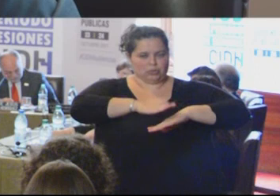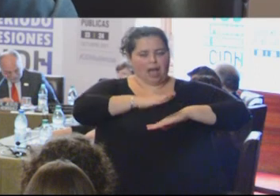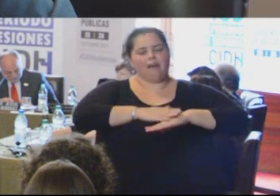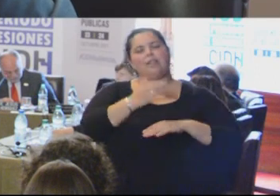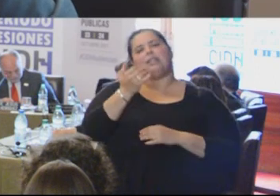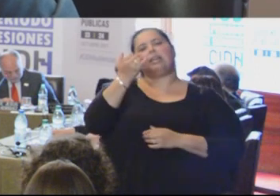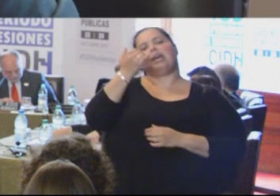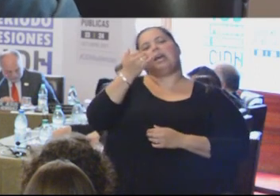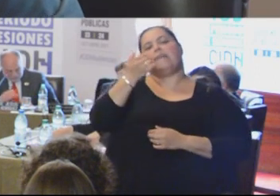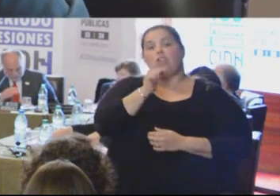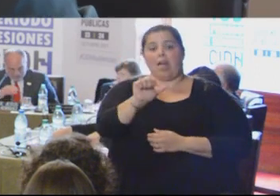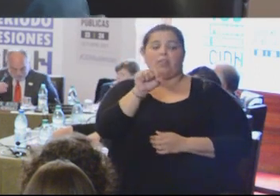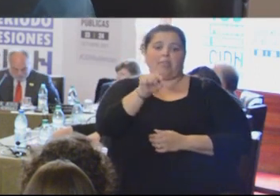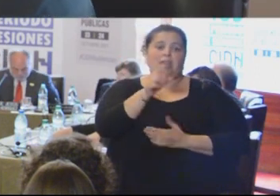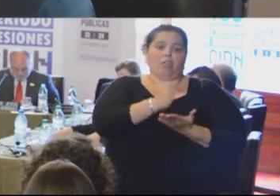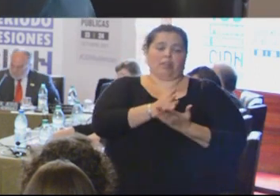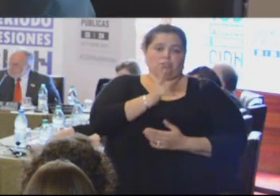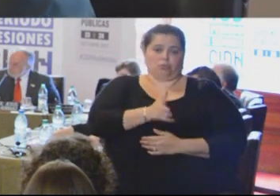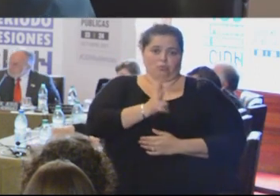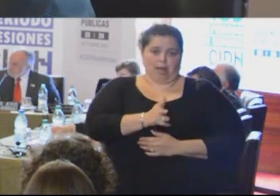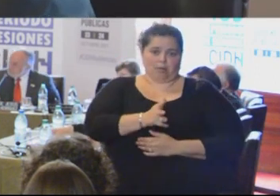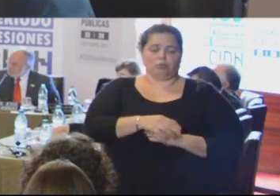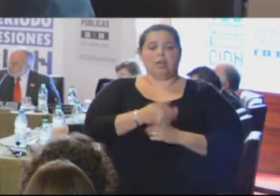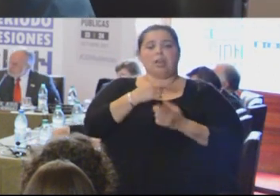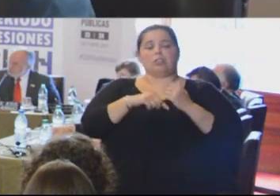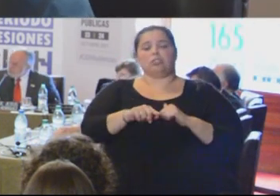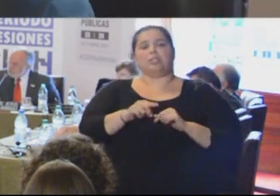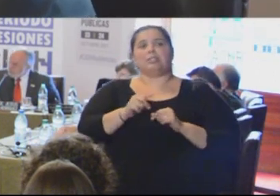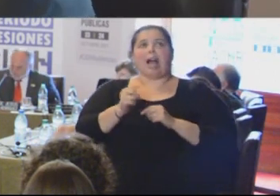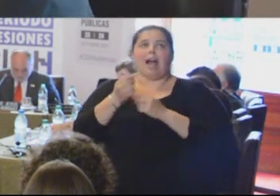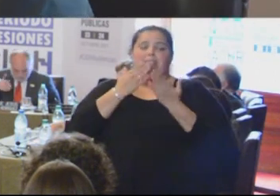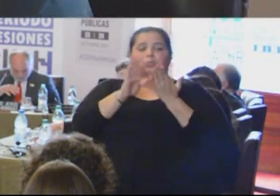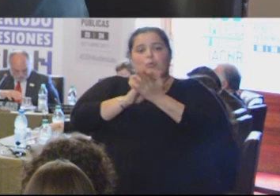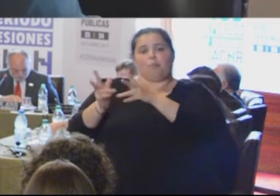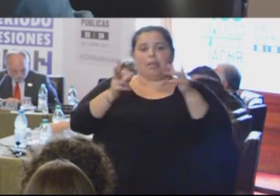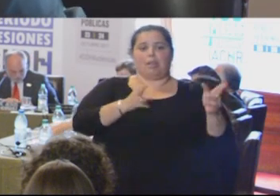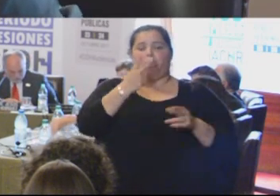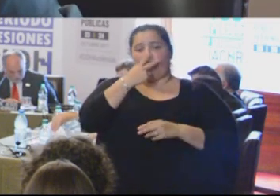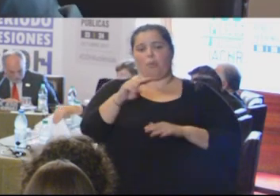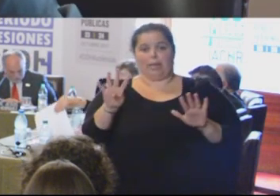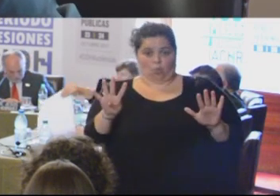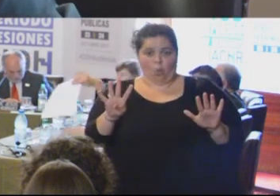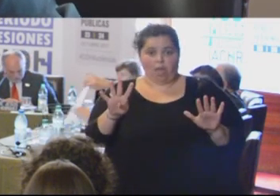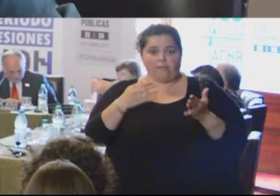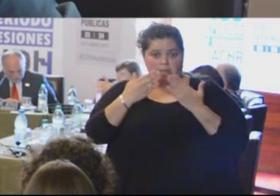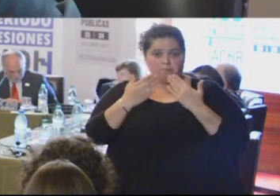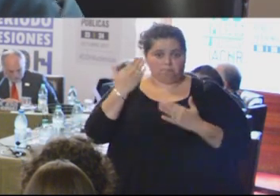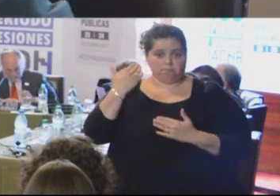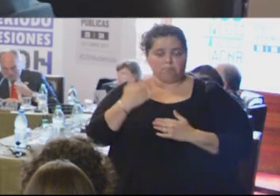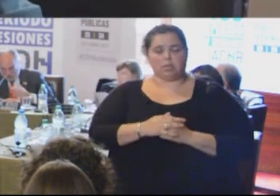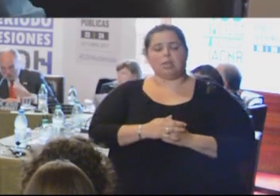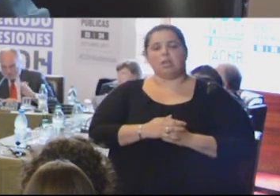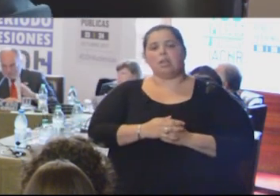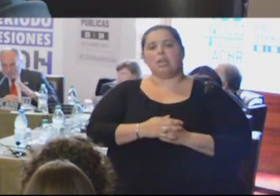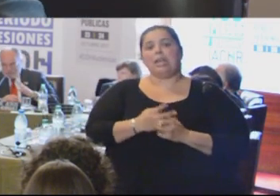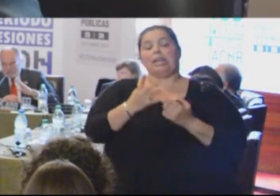defensoras y defensores claro a se habla de un periodo desde 2009 se mencionó que